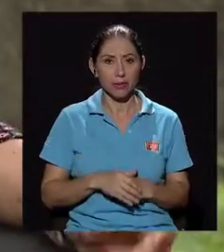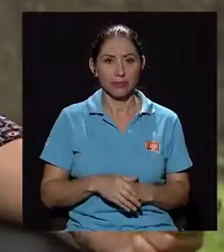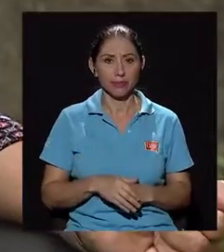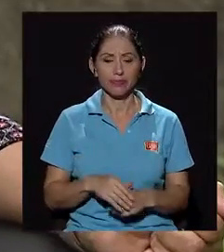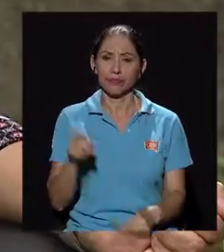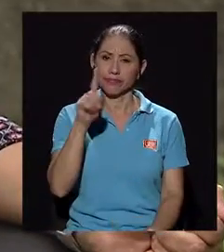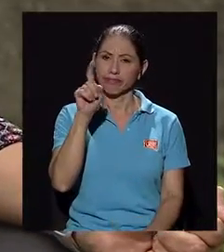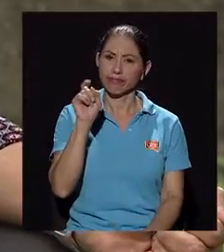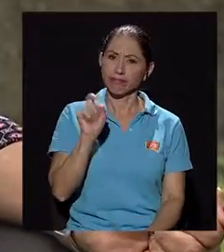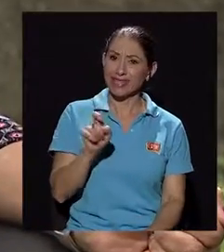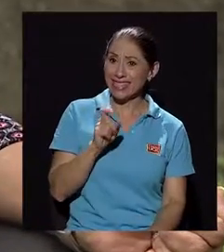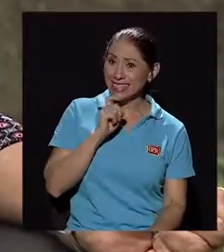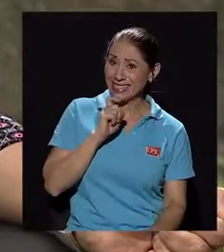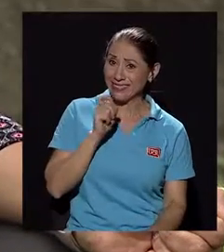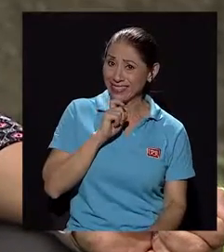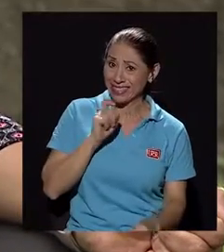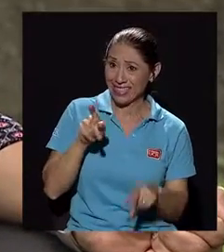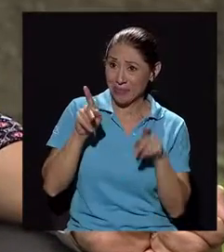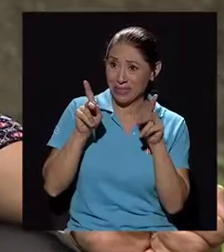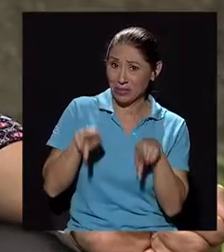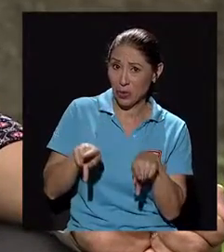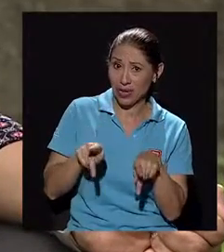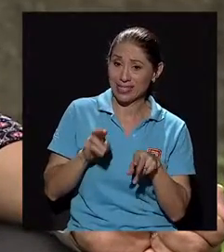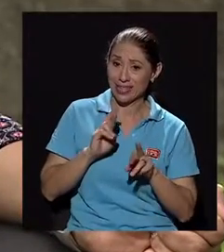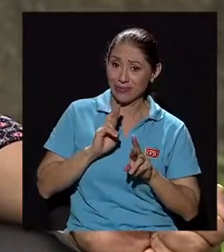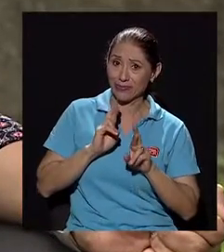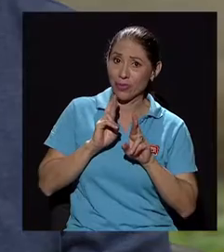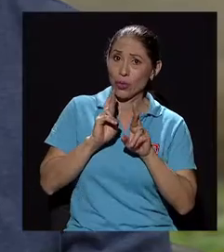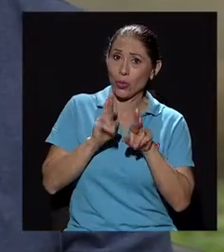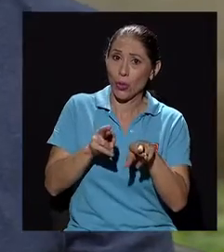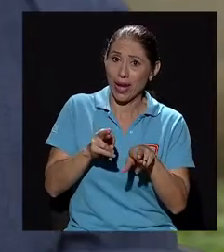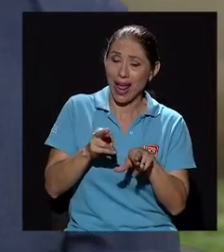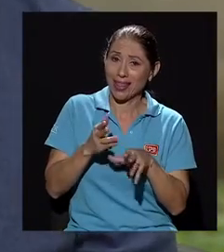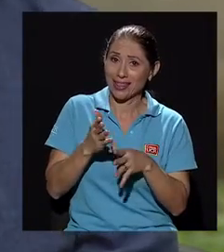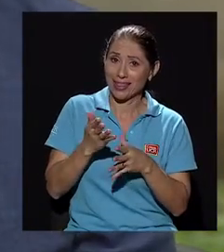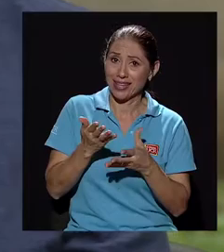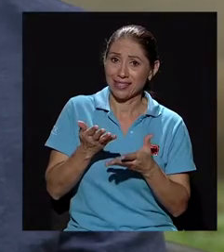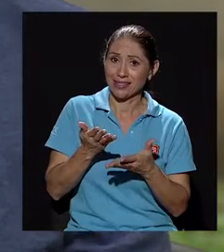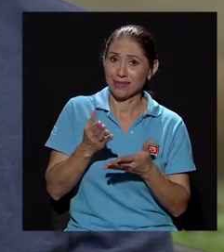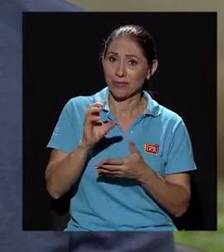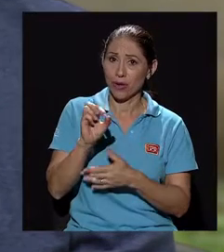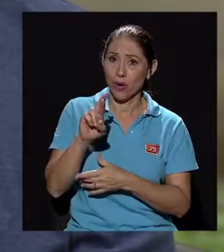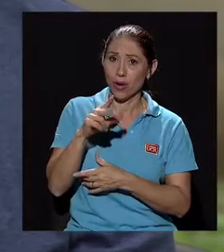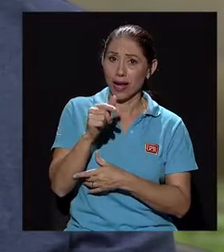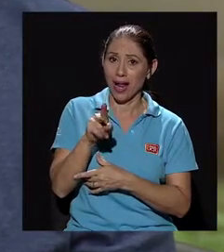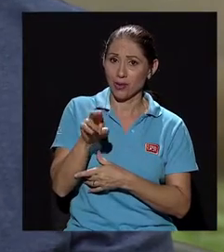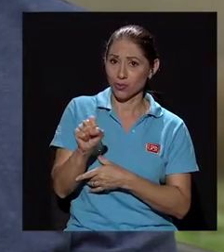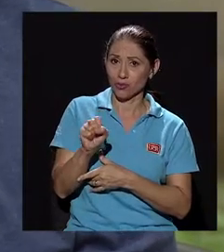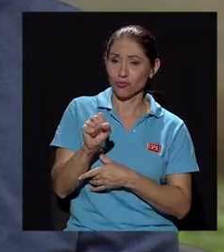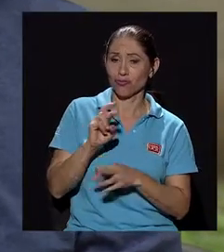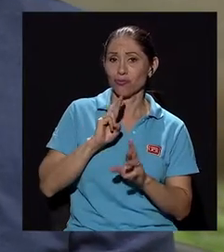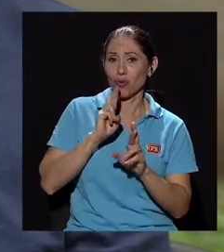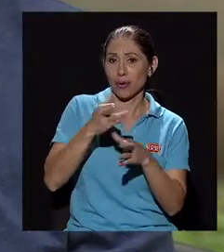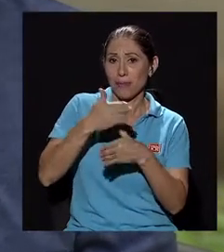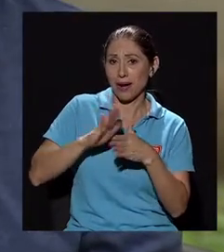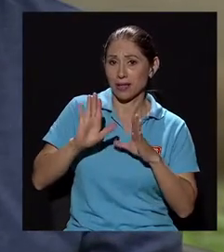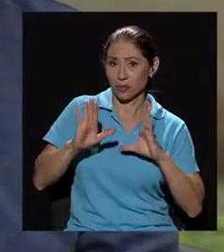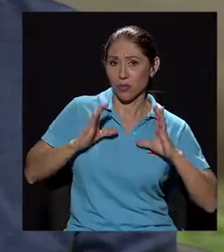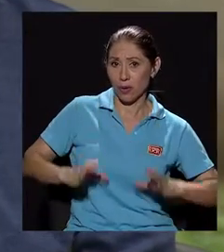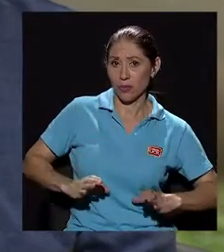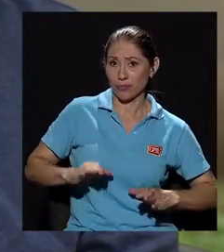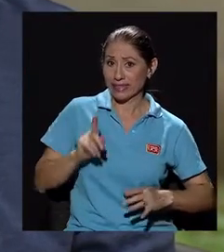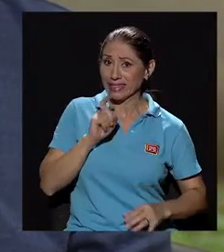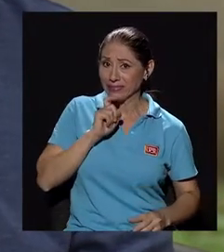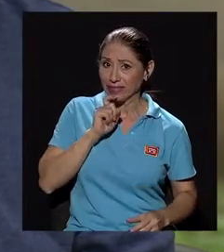¿Es difícil encontrar donantes, Álvaro, en nuestro país? Pues habría que verlo, ¿verdad?, desde